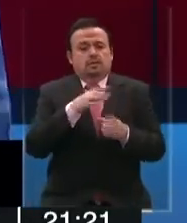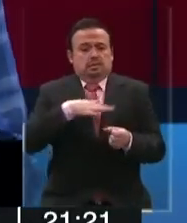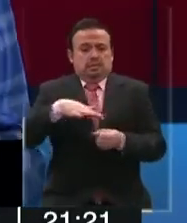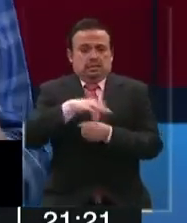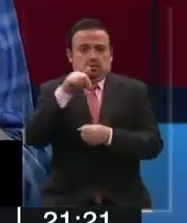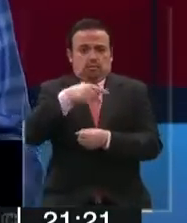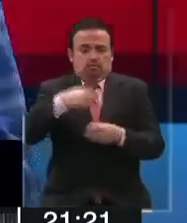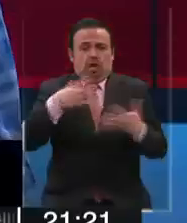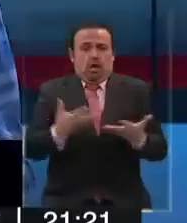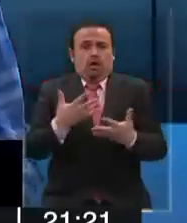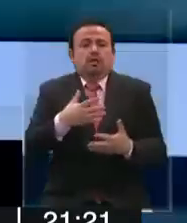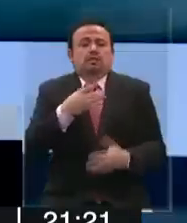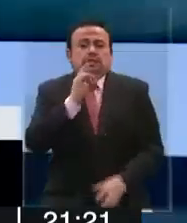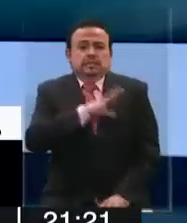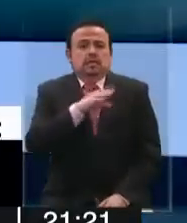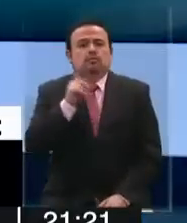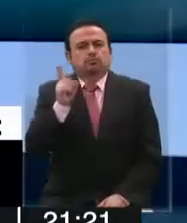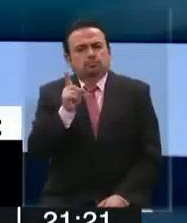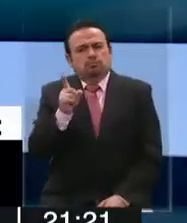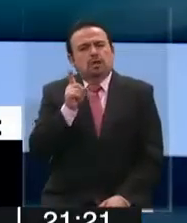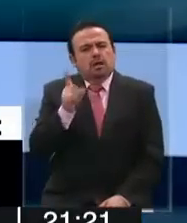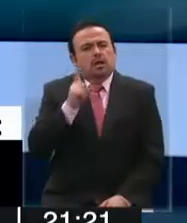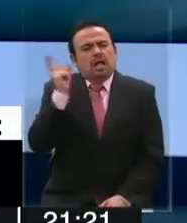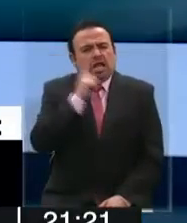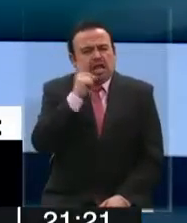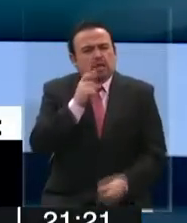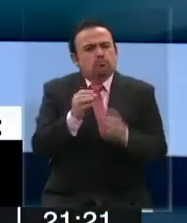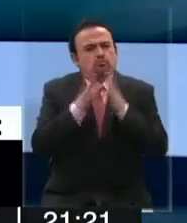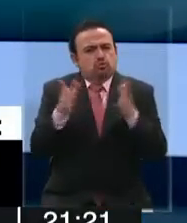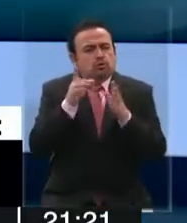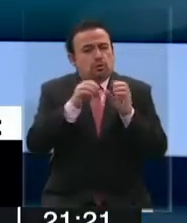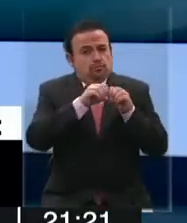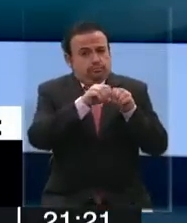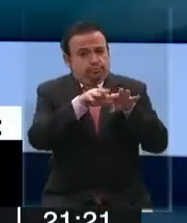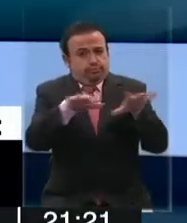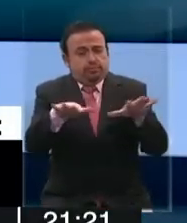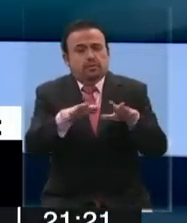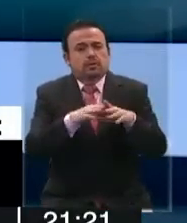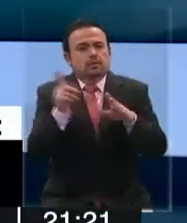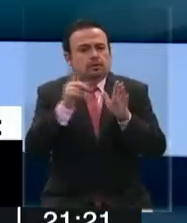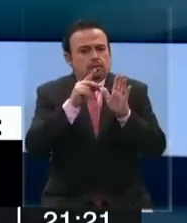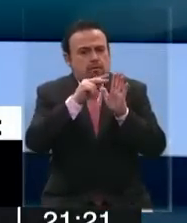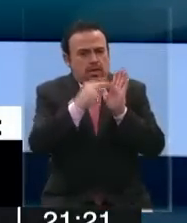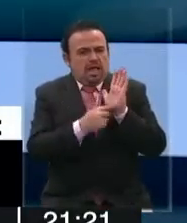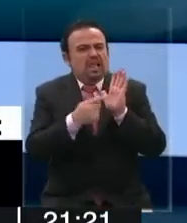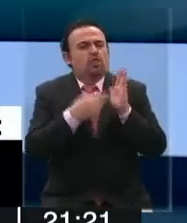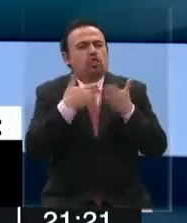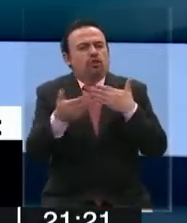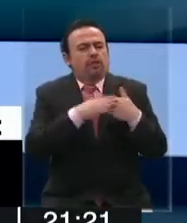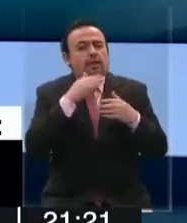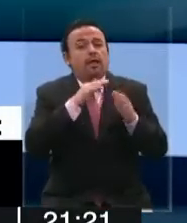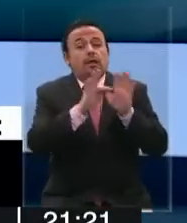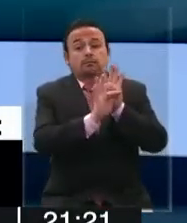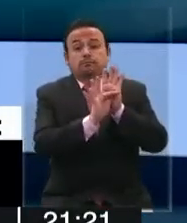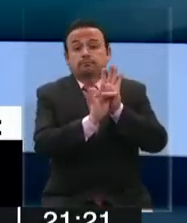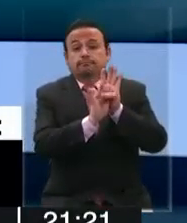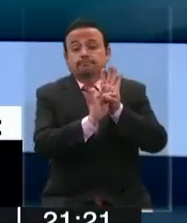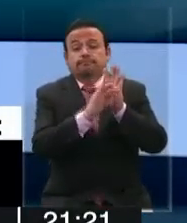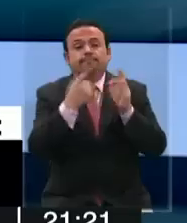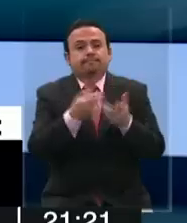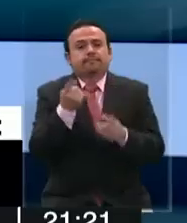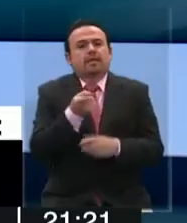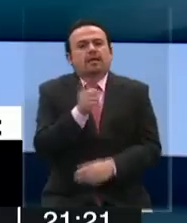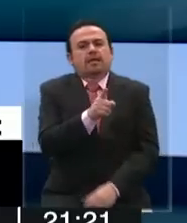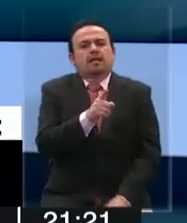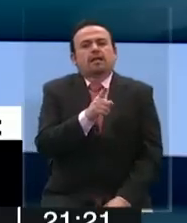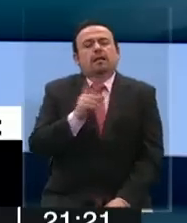nacional pero usted ha sido bien crítico Y también voy a hacer alusión a las redes sociales porque se lo leí en Twitter específicamente con la actitud que ha tenido Mariana